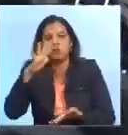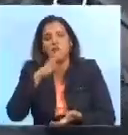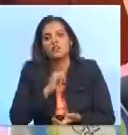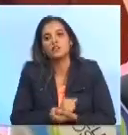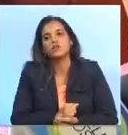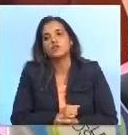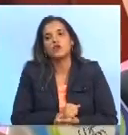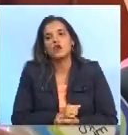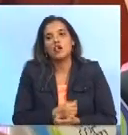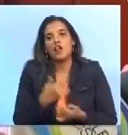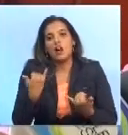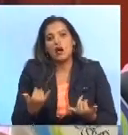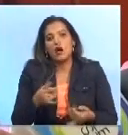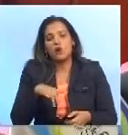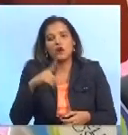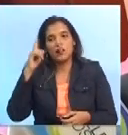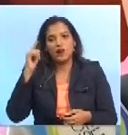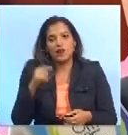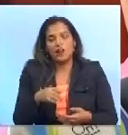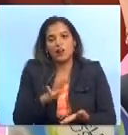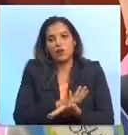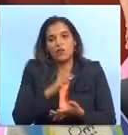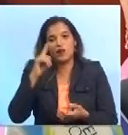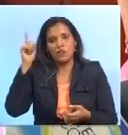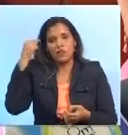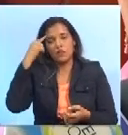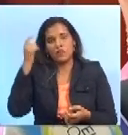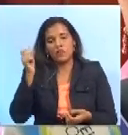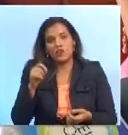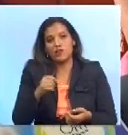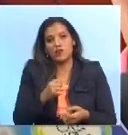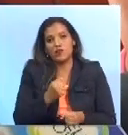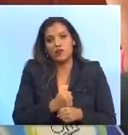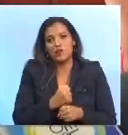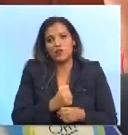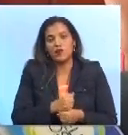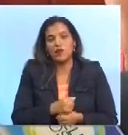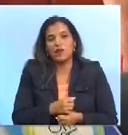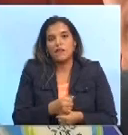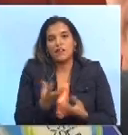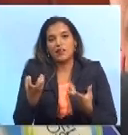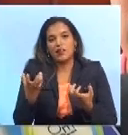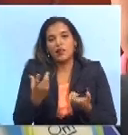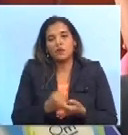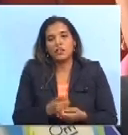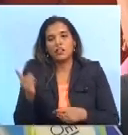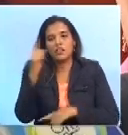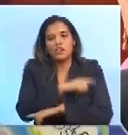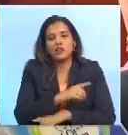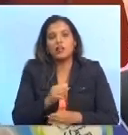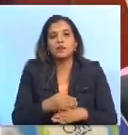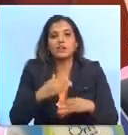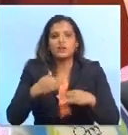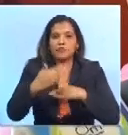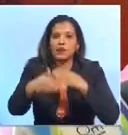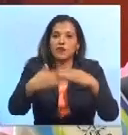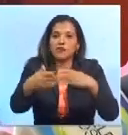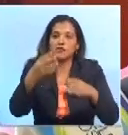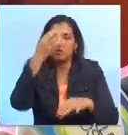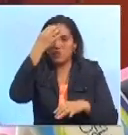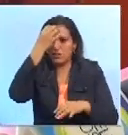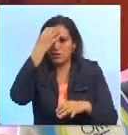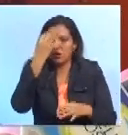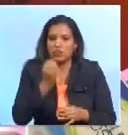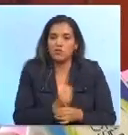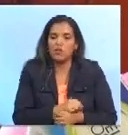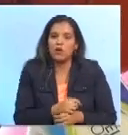rendimiento. Ahora la institución es fiscal. Entonces, bueno, queremos que cada día más la educación vaya mejorando y, o